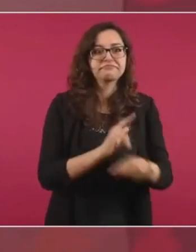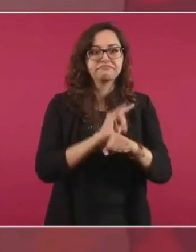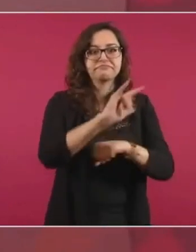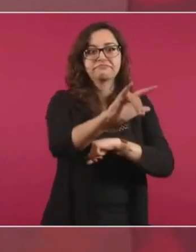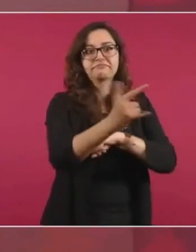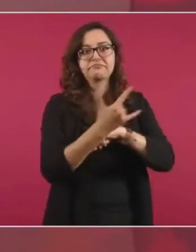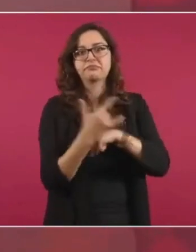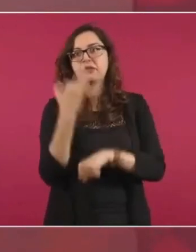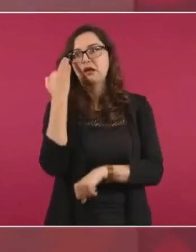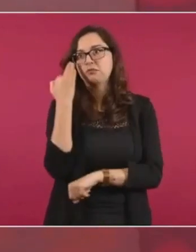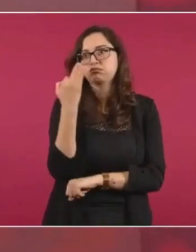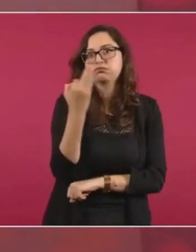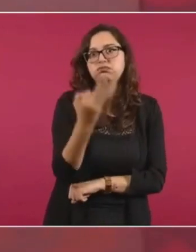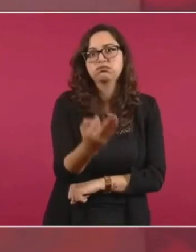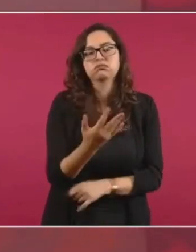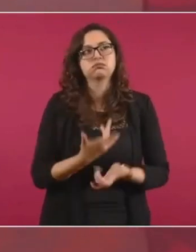salir